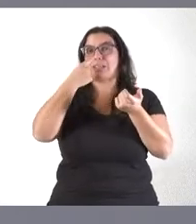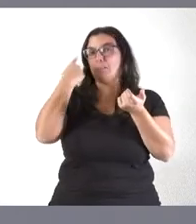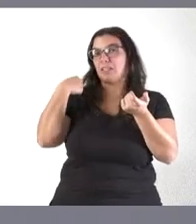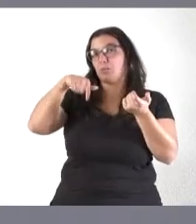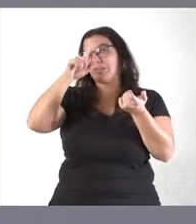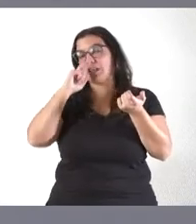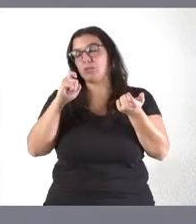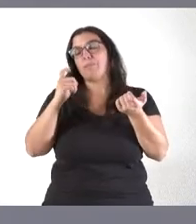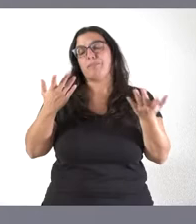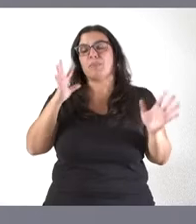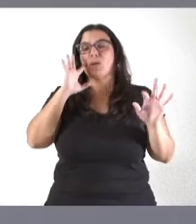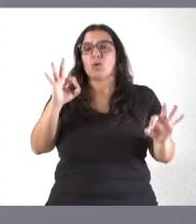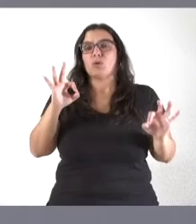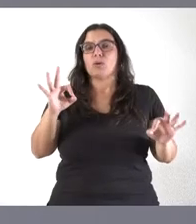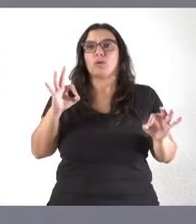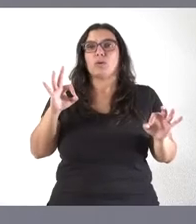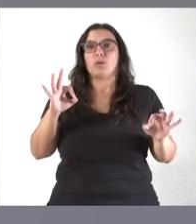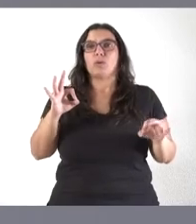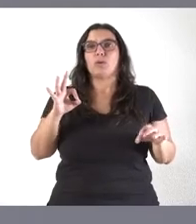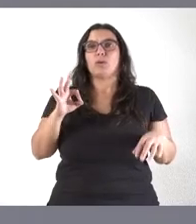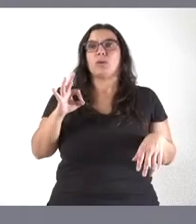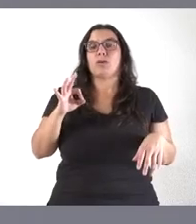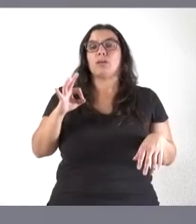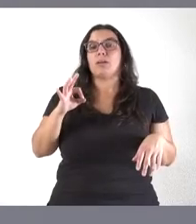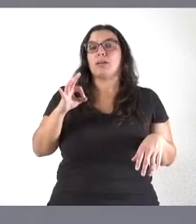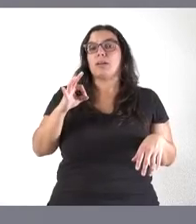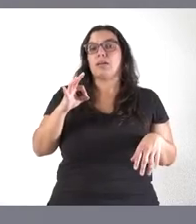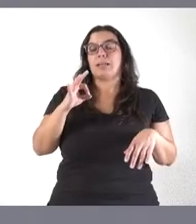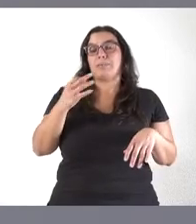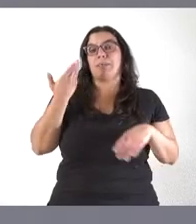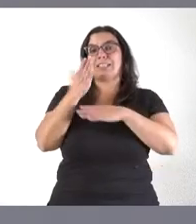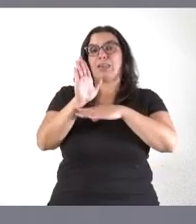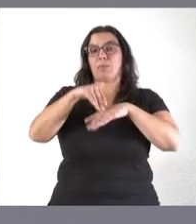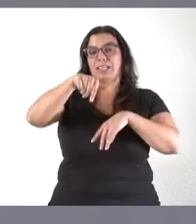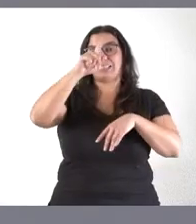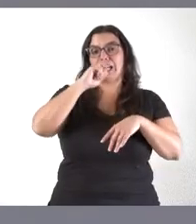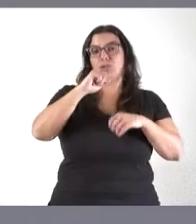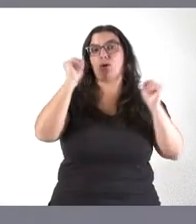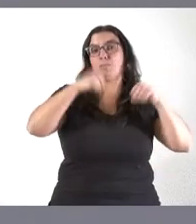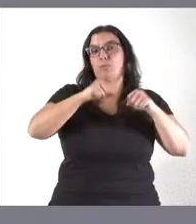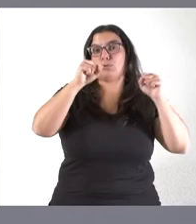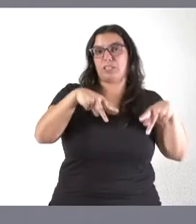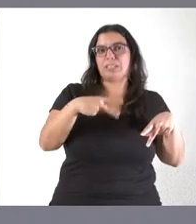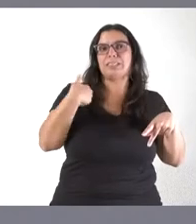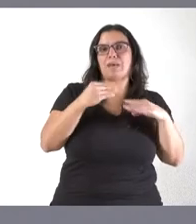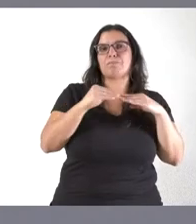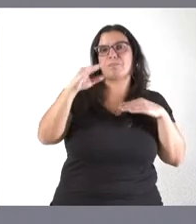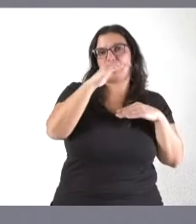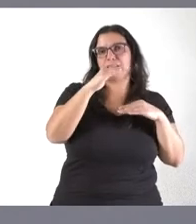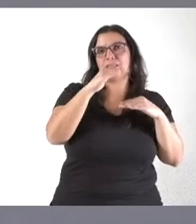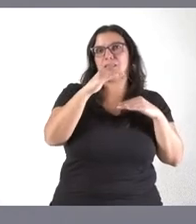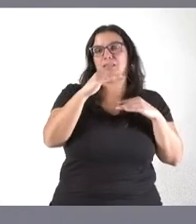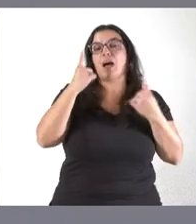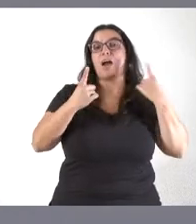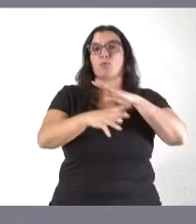evidentemente el que se presentó en el 22 que no llegó a aprobarse ya incluye algunos incrementos básicamente parte